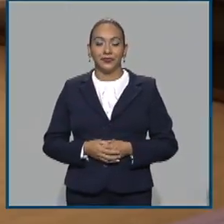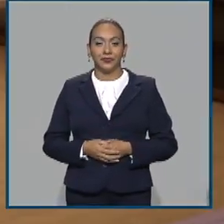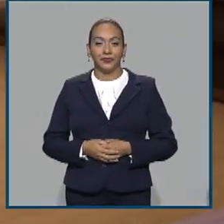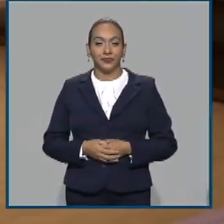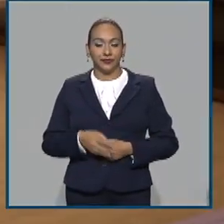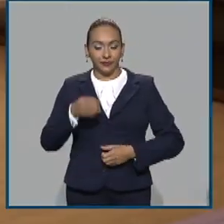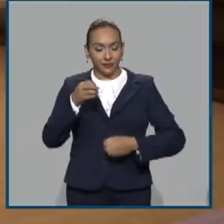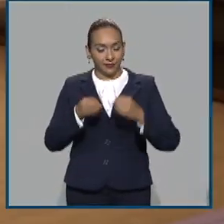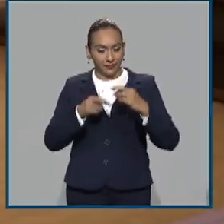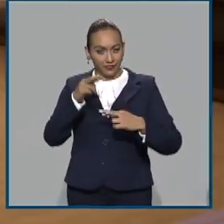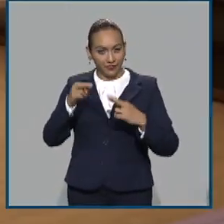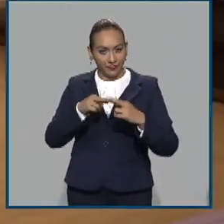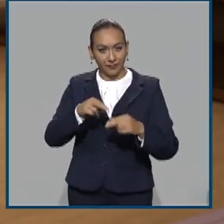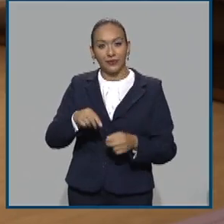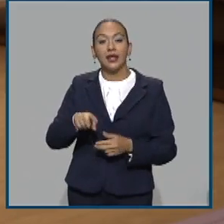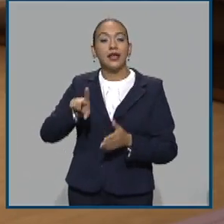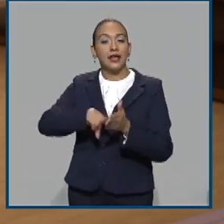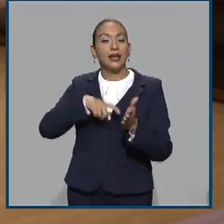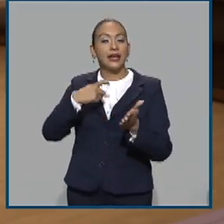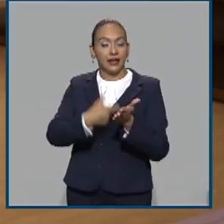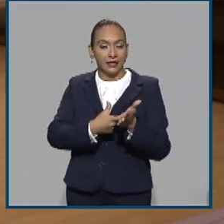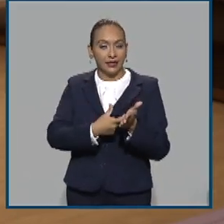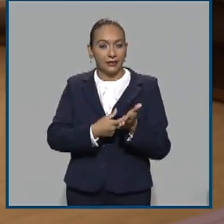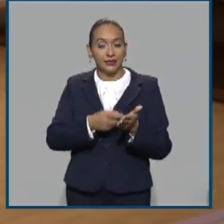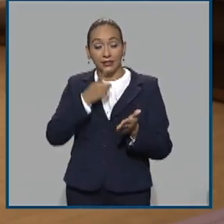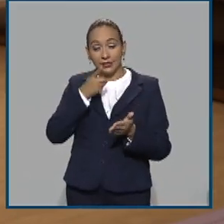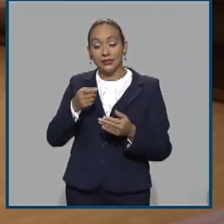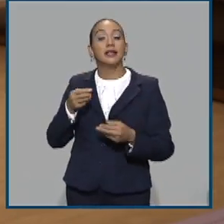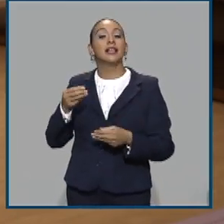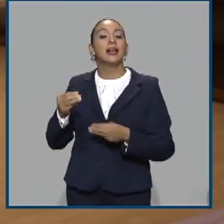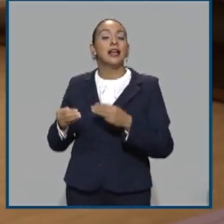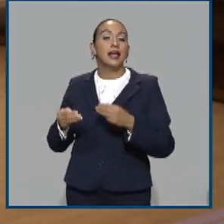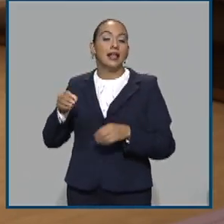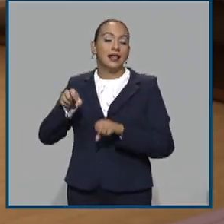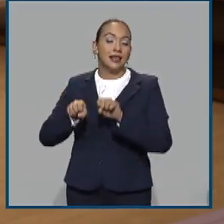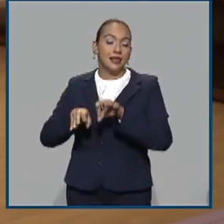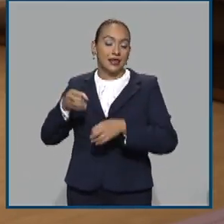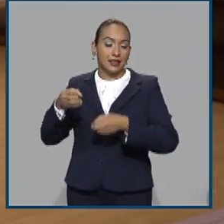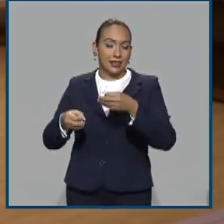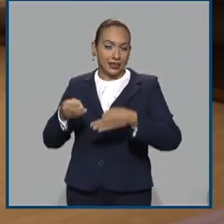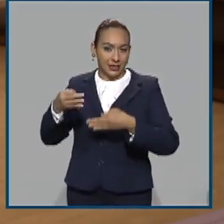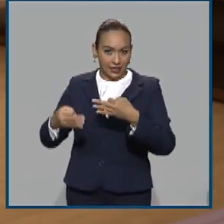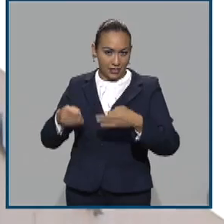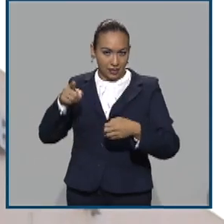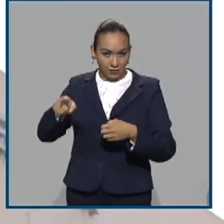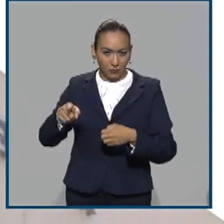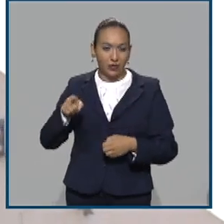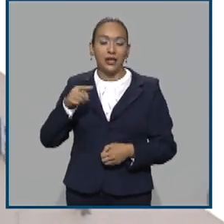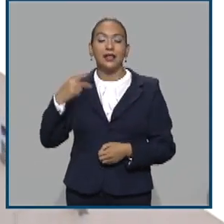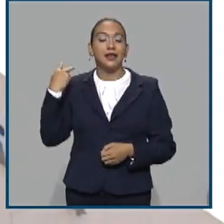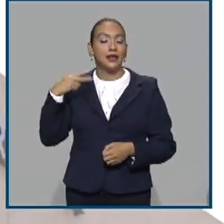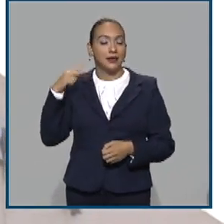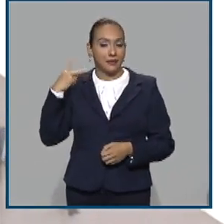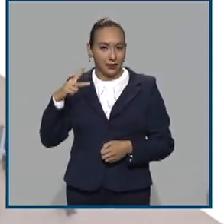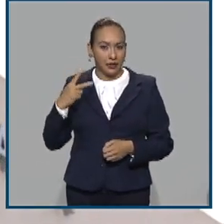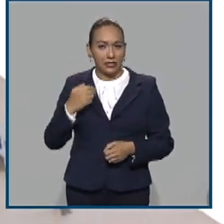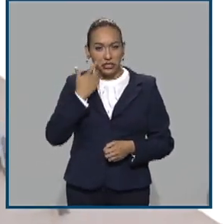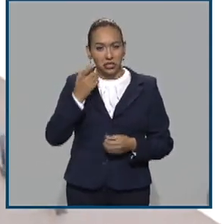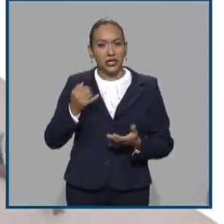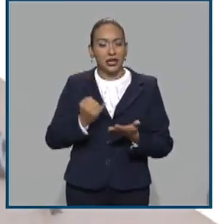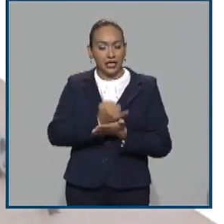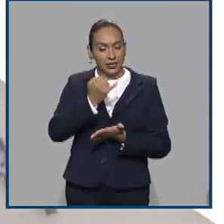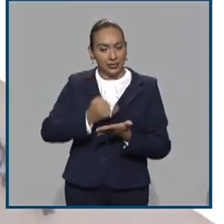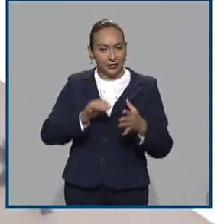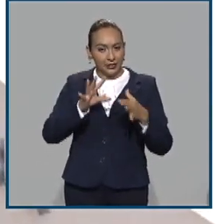La Sala Regional Jalapa confirmó la sentencia del Tribunal Electoral de Veracruz que declaró válido el acuerdo del Instituto Electoral